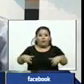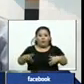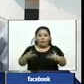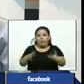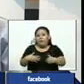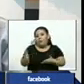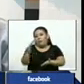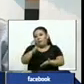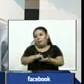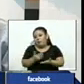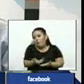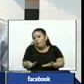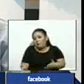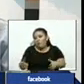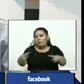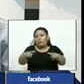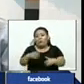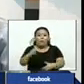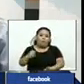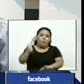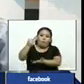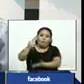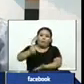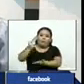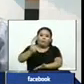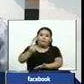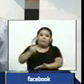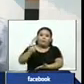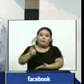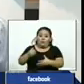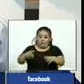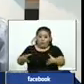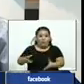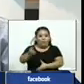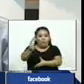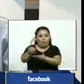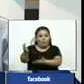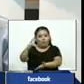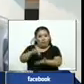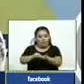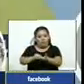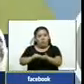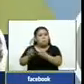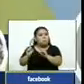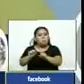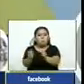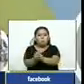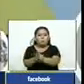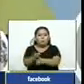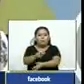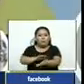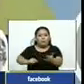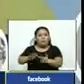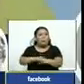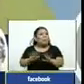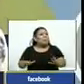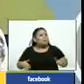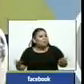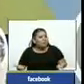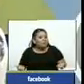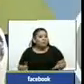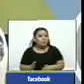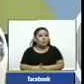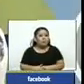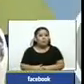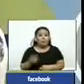material reciclado y también en bolsas hechas en material reciclada y biodegradables. Lo que queremos hacer es practicar